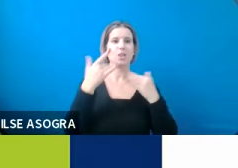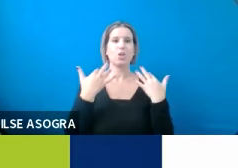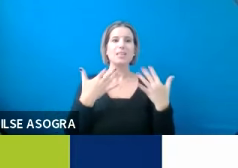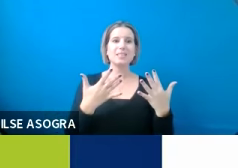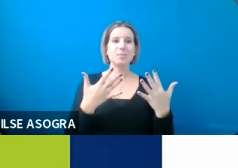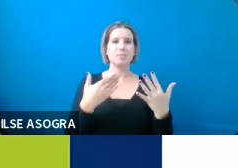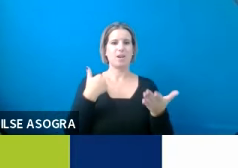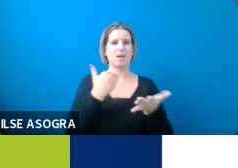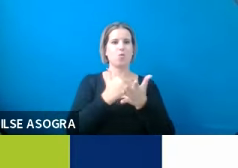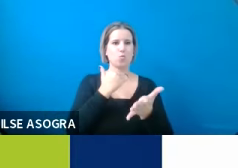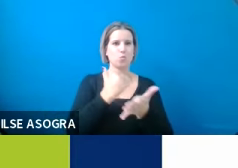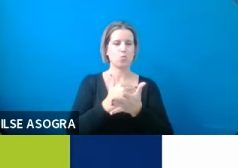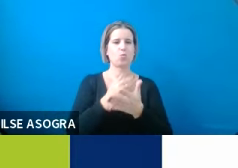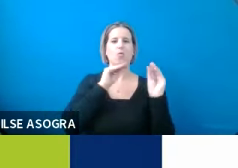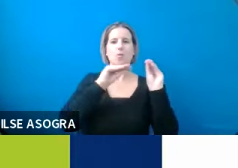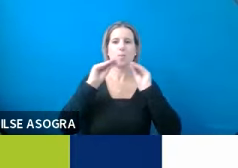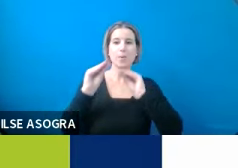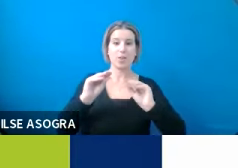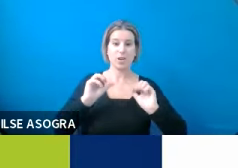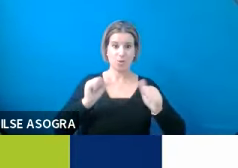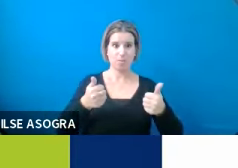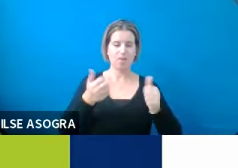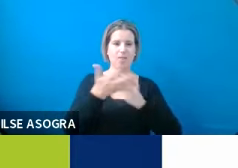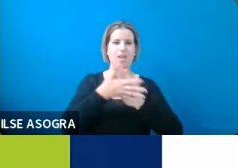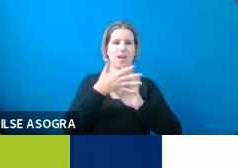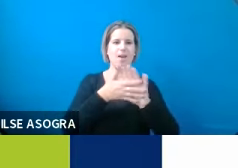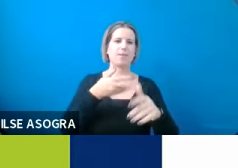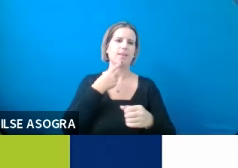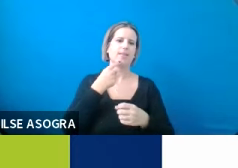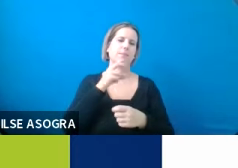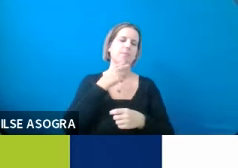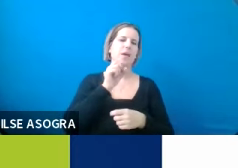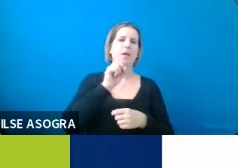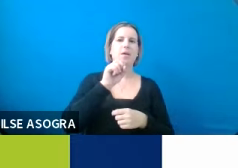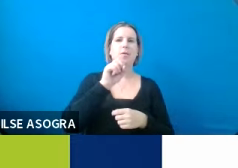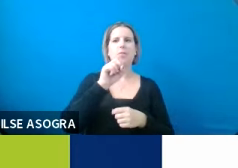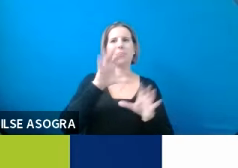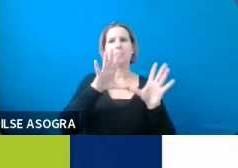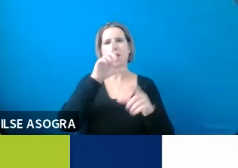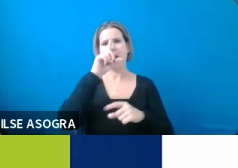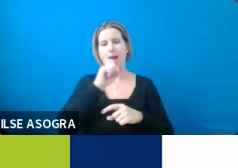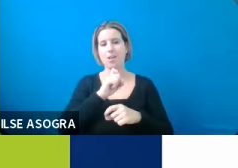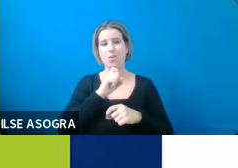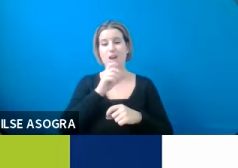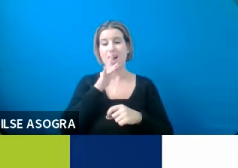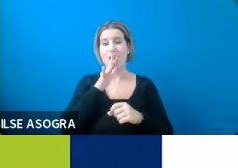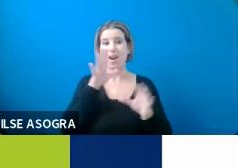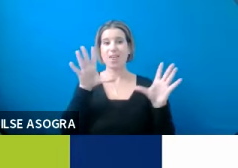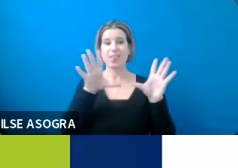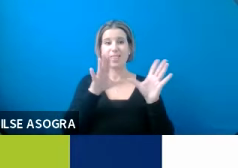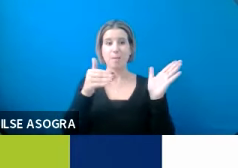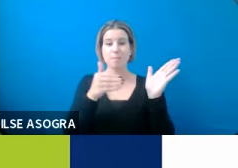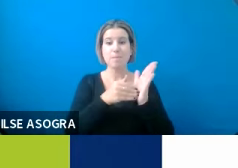primeros cursos y primeras formaciones me hablaban hace 10 años 12 años de una incidencia de uno de cada 10.000 niños